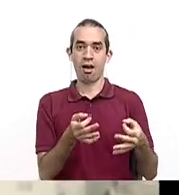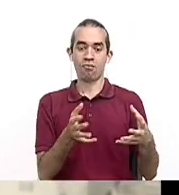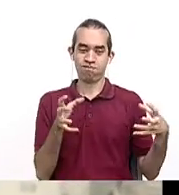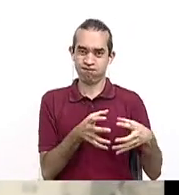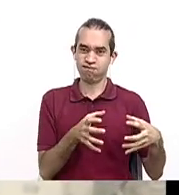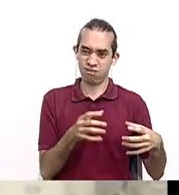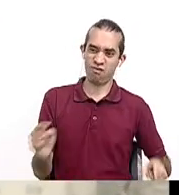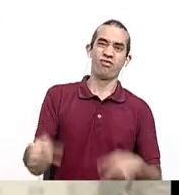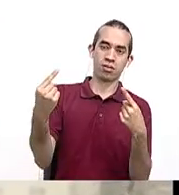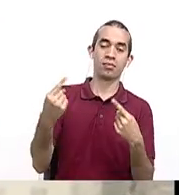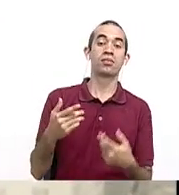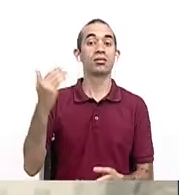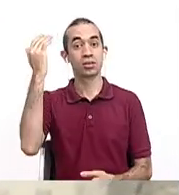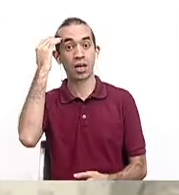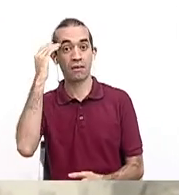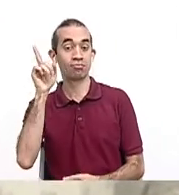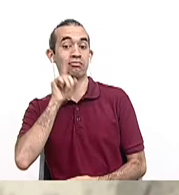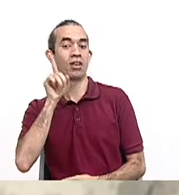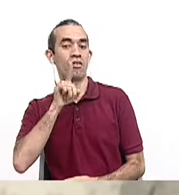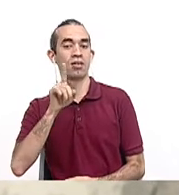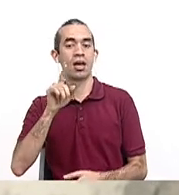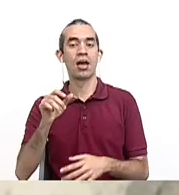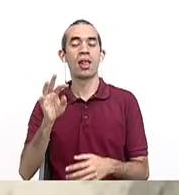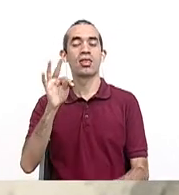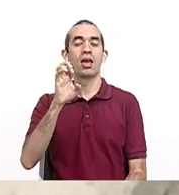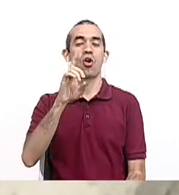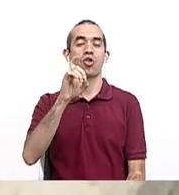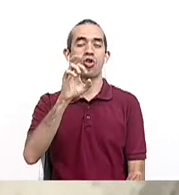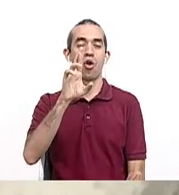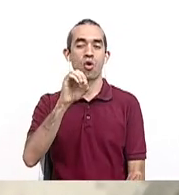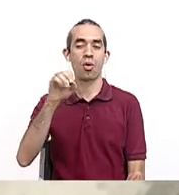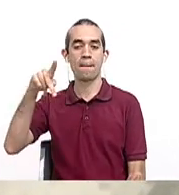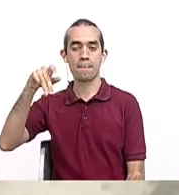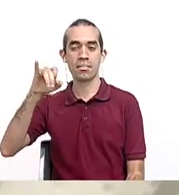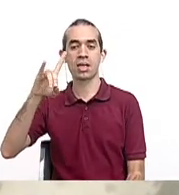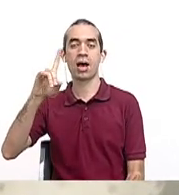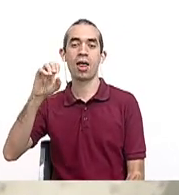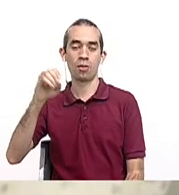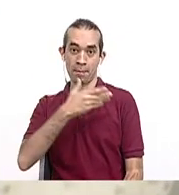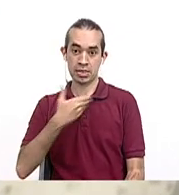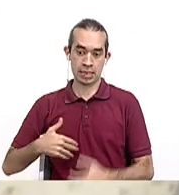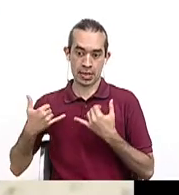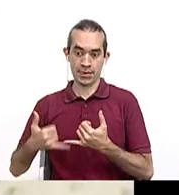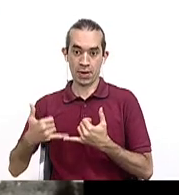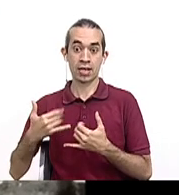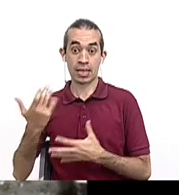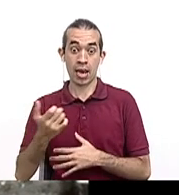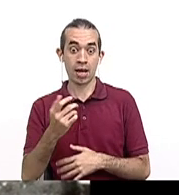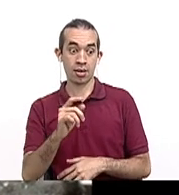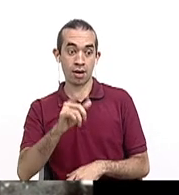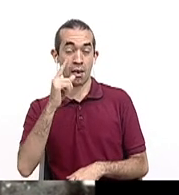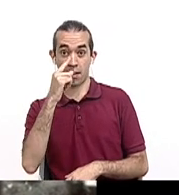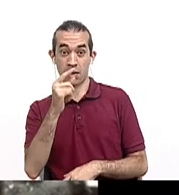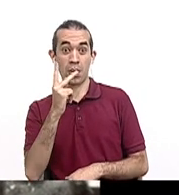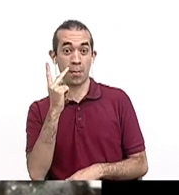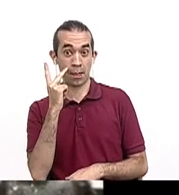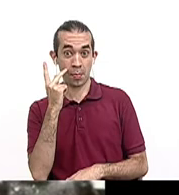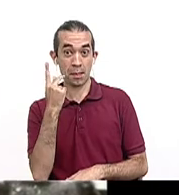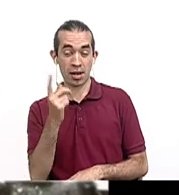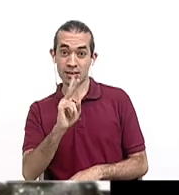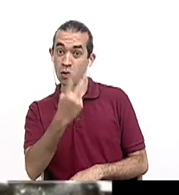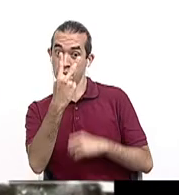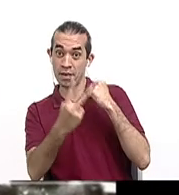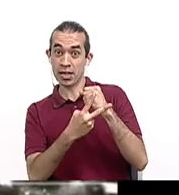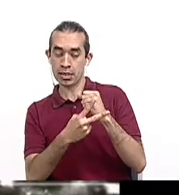fraude de parte del gobierno de teodoro picado para favorecer la candidatura de calderón guardia que aspiraba a un segundo mandato por otro lado hay